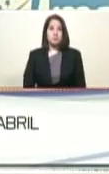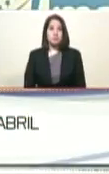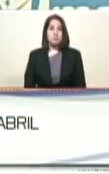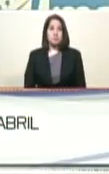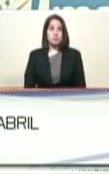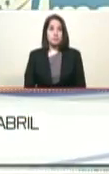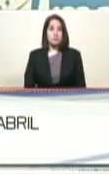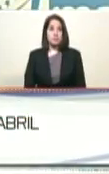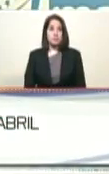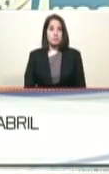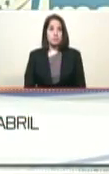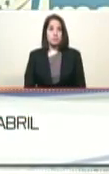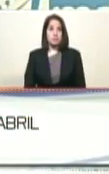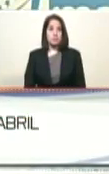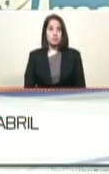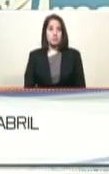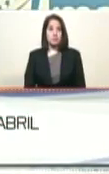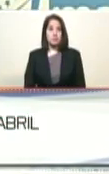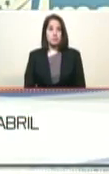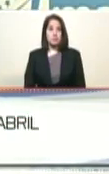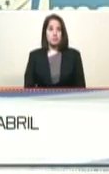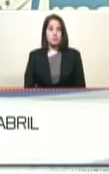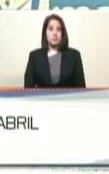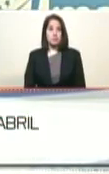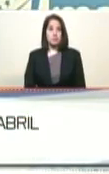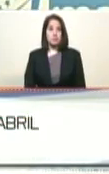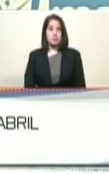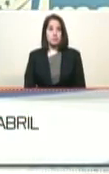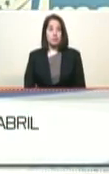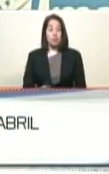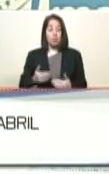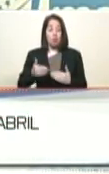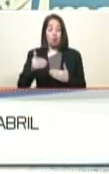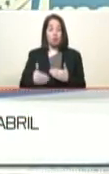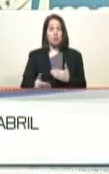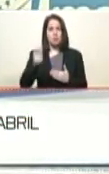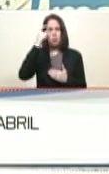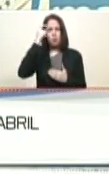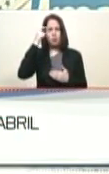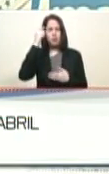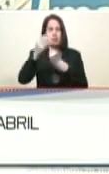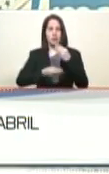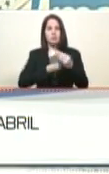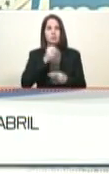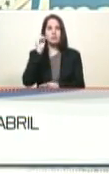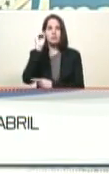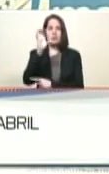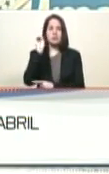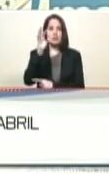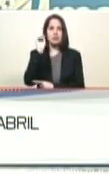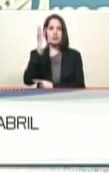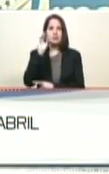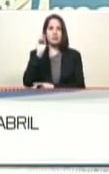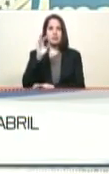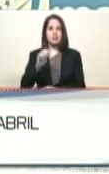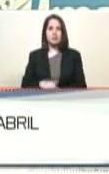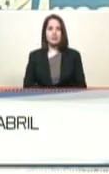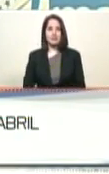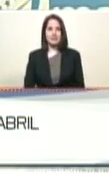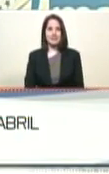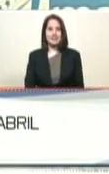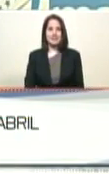por aquí también en los próximos días vamos a hacer un acto muy importante